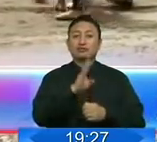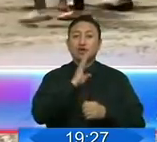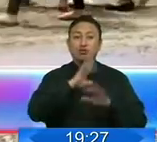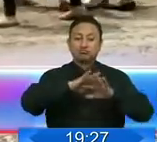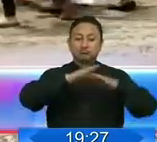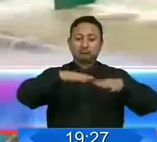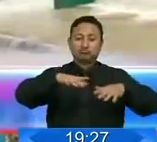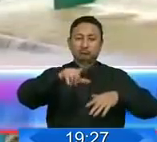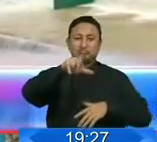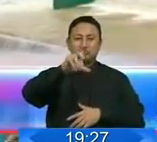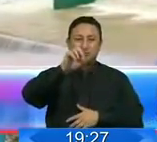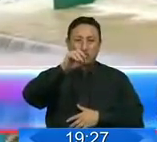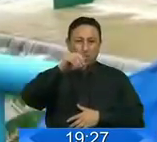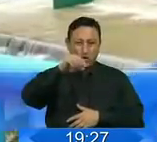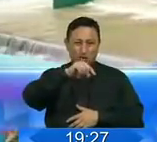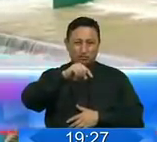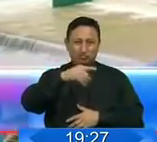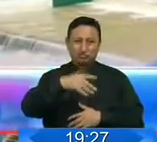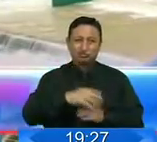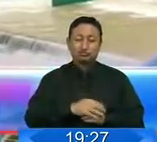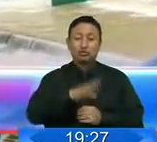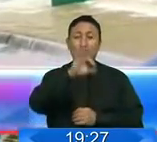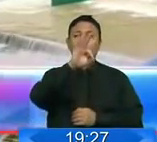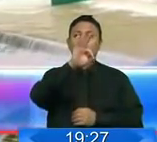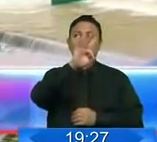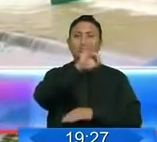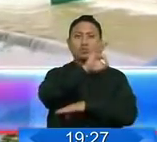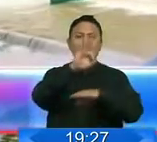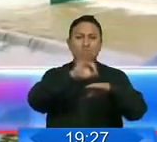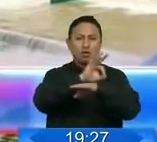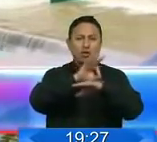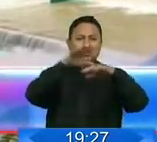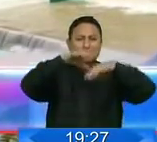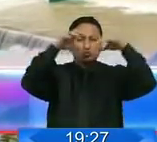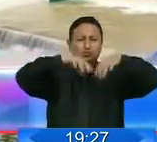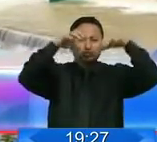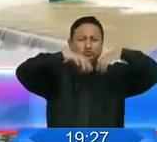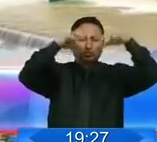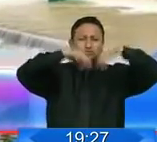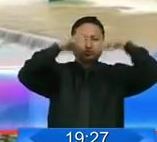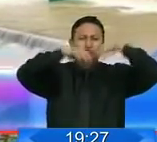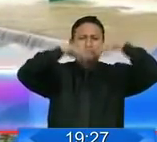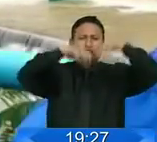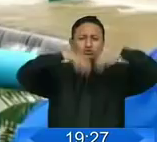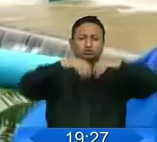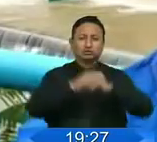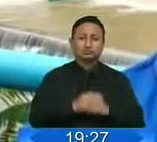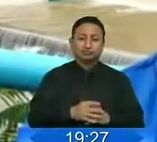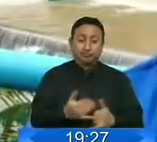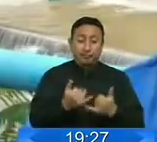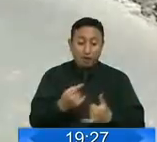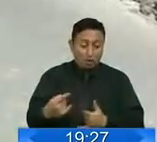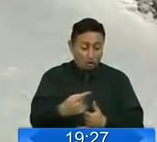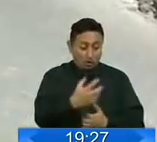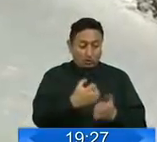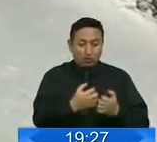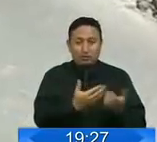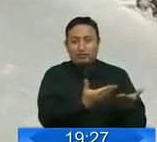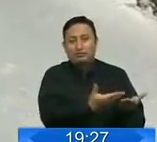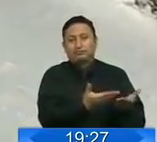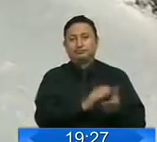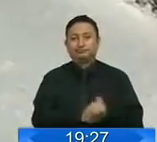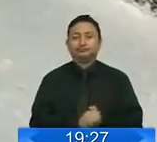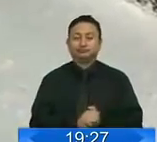lodo. Como 9 horas de lluvia desde anoche hasta la madrugada. Entonces, las consecuencias las estamos viendo en estos momentos. Informó Carmita